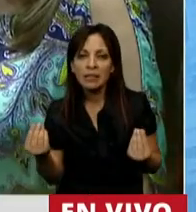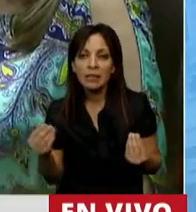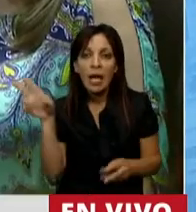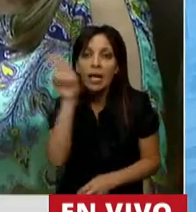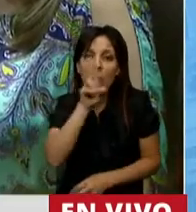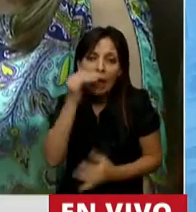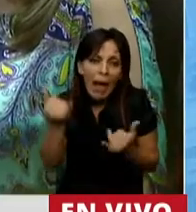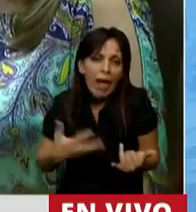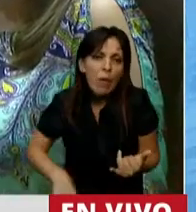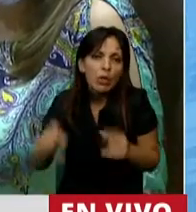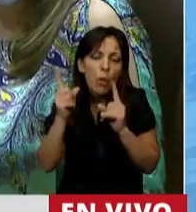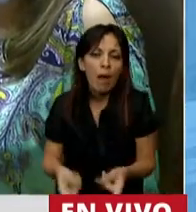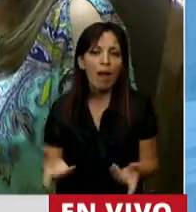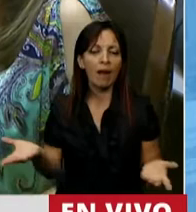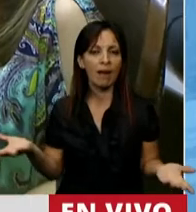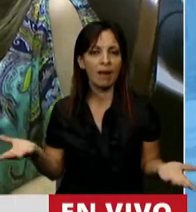mujeres abortan.